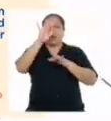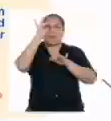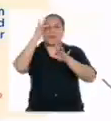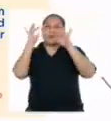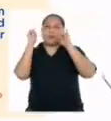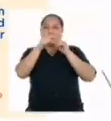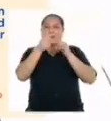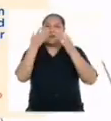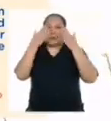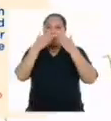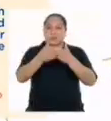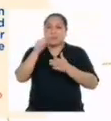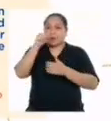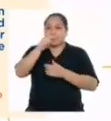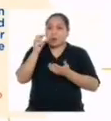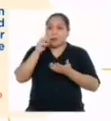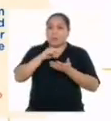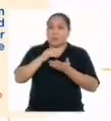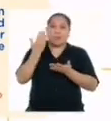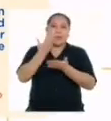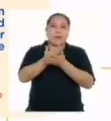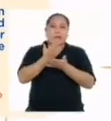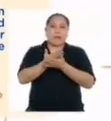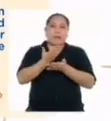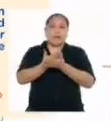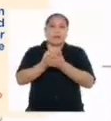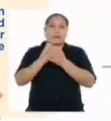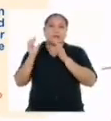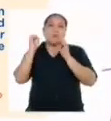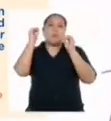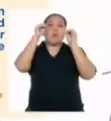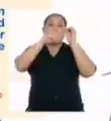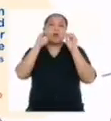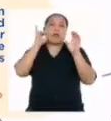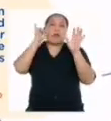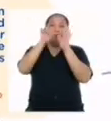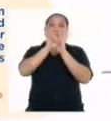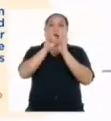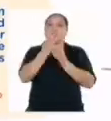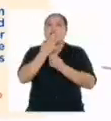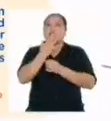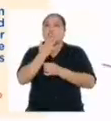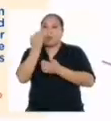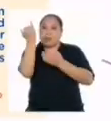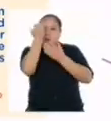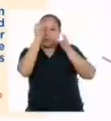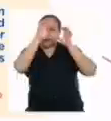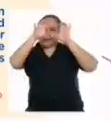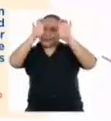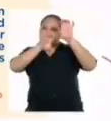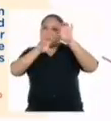y concretos, si es posible con predominio de imágenes, esquemas y el uso de colores adecuados.